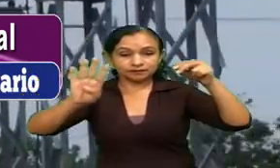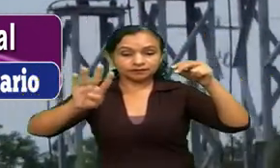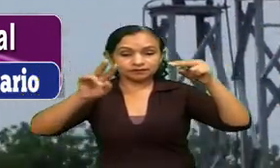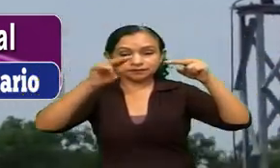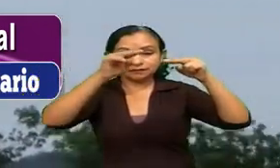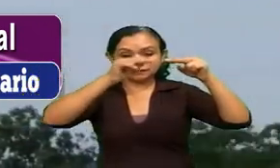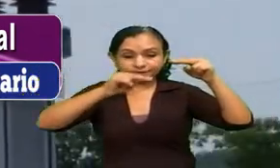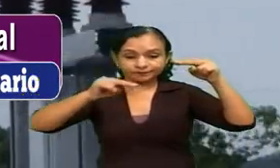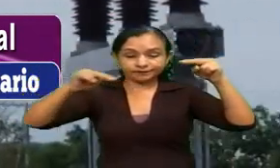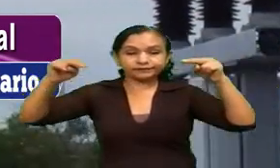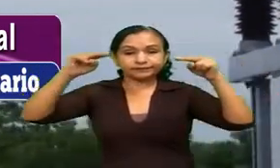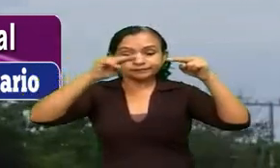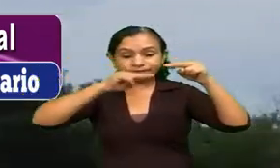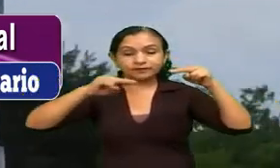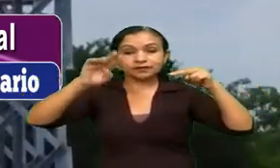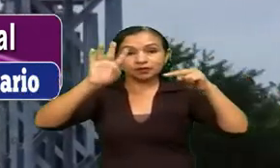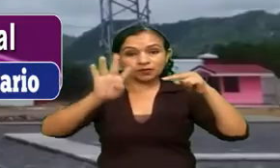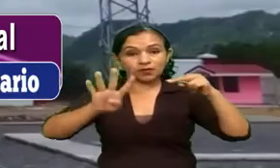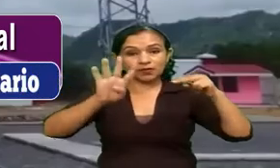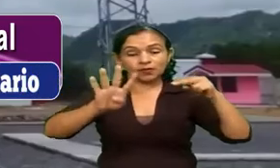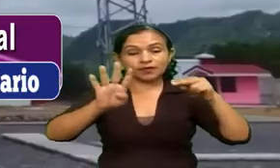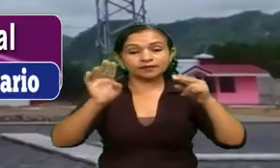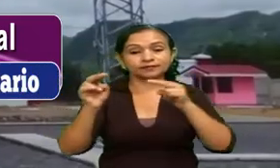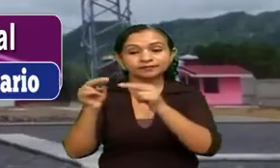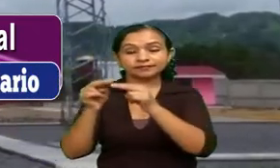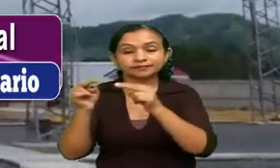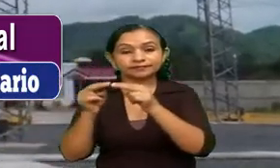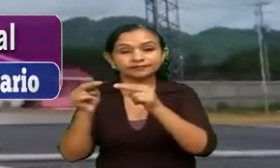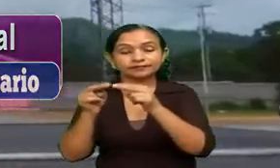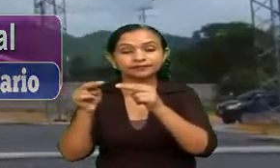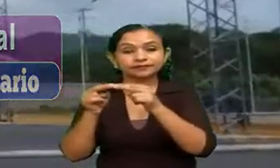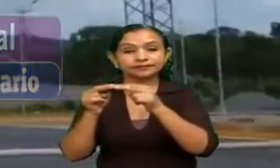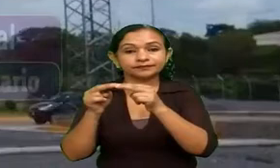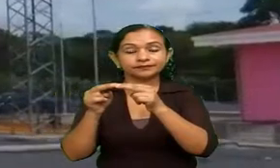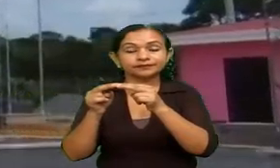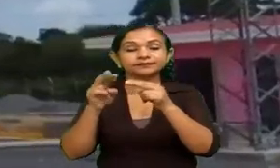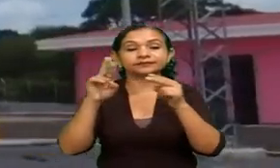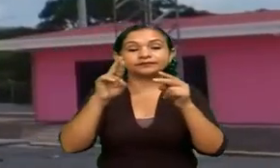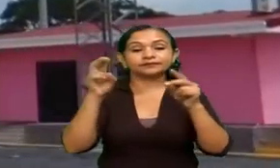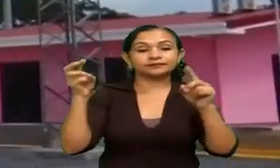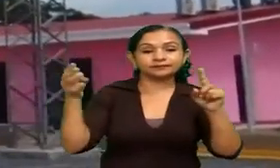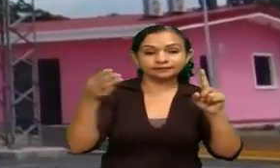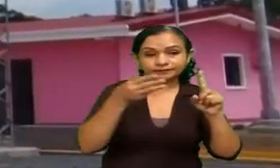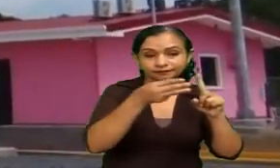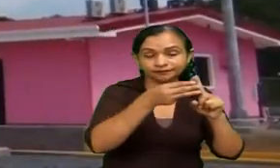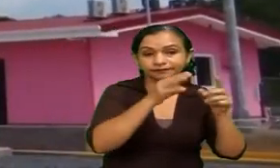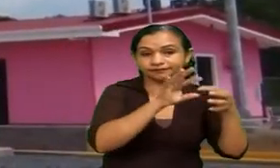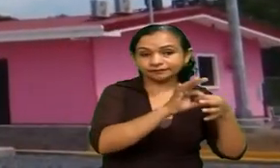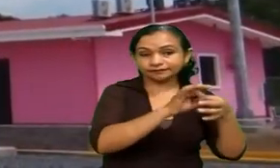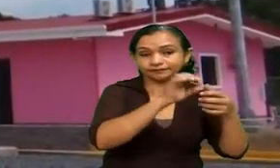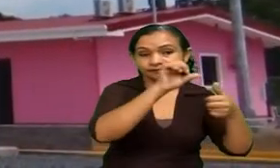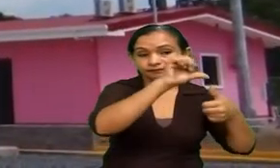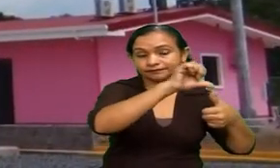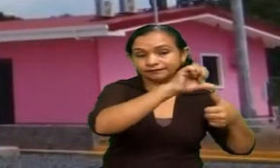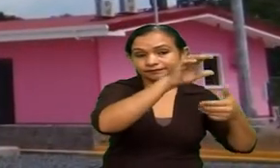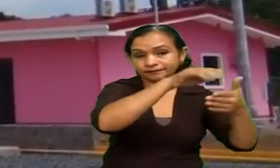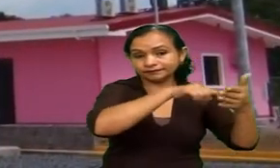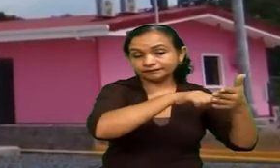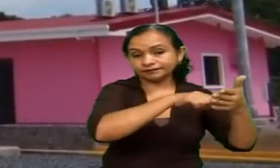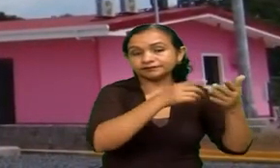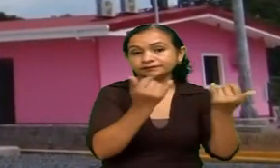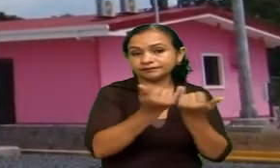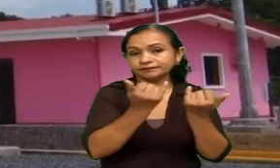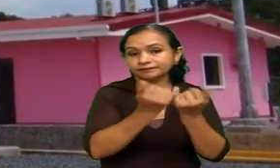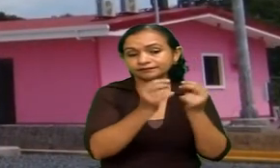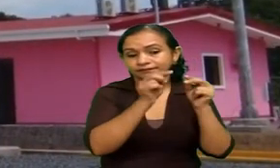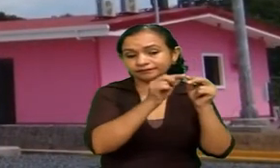¿sí?, que se conectan al sistema interconectado regional. Es como cuando tenés cuatro vías de acceso,